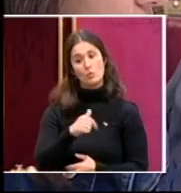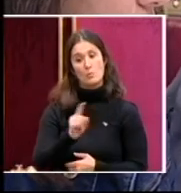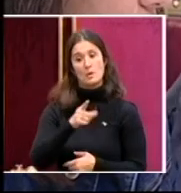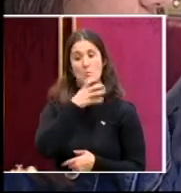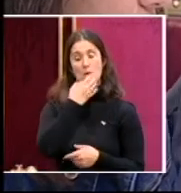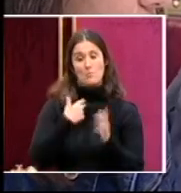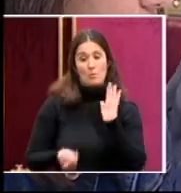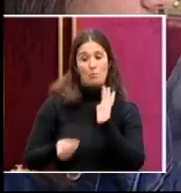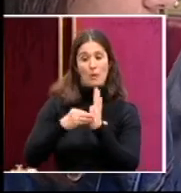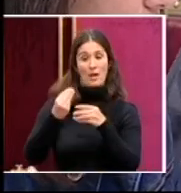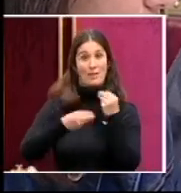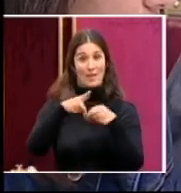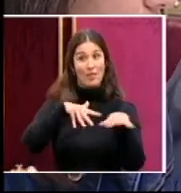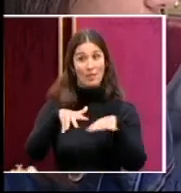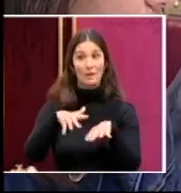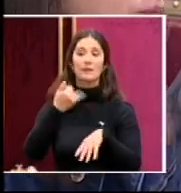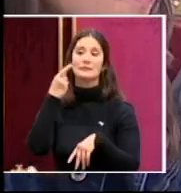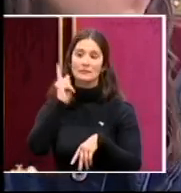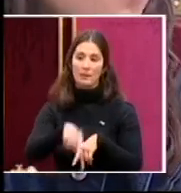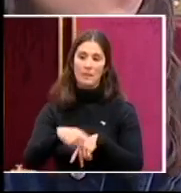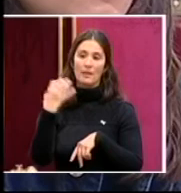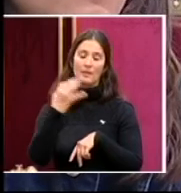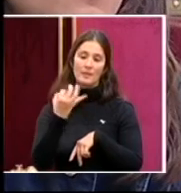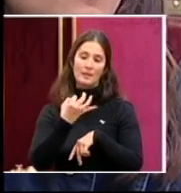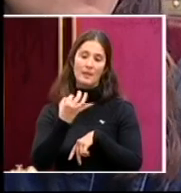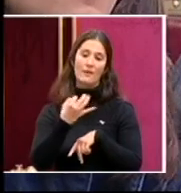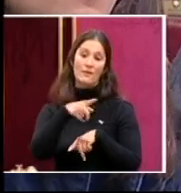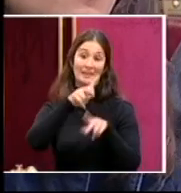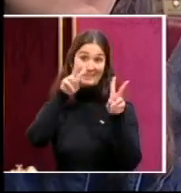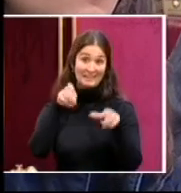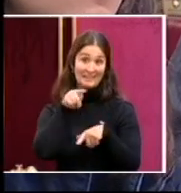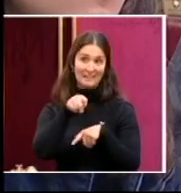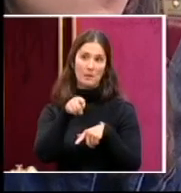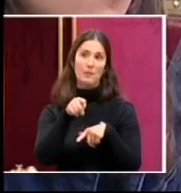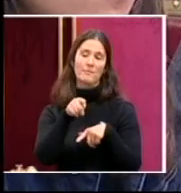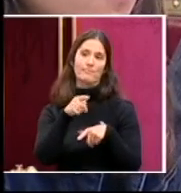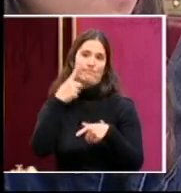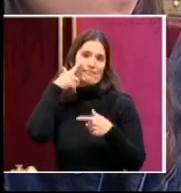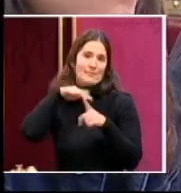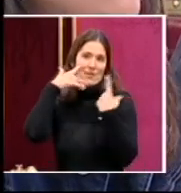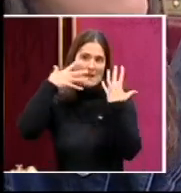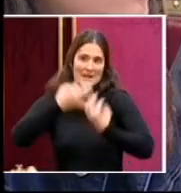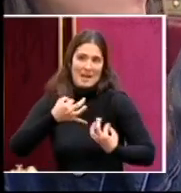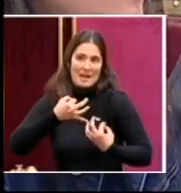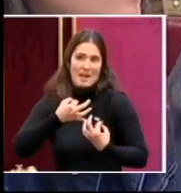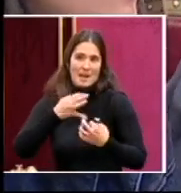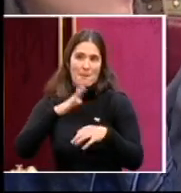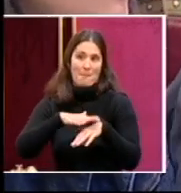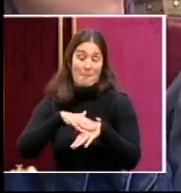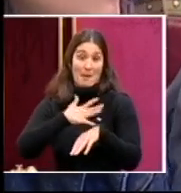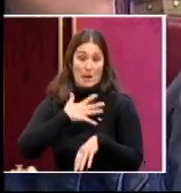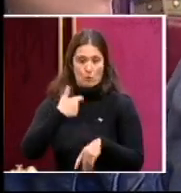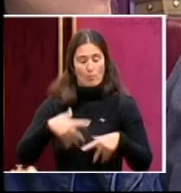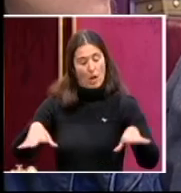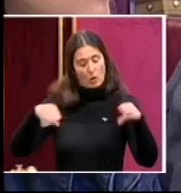hora de implementar esas acciones también tenemos que ser, en ese sentido, pues realistas para que el ayuntamiento